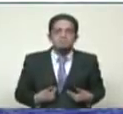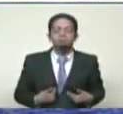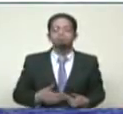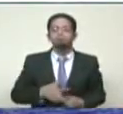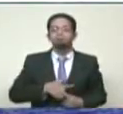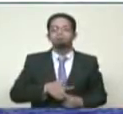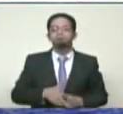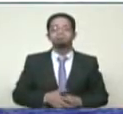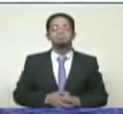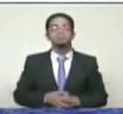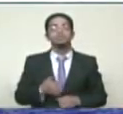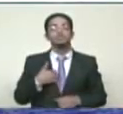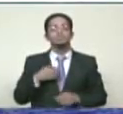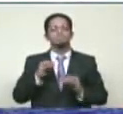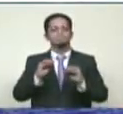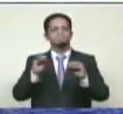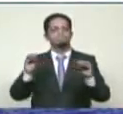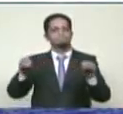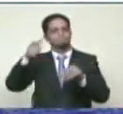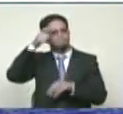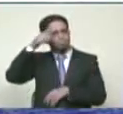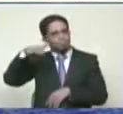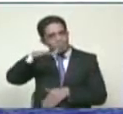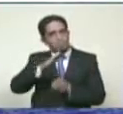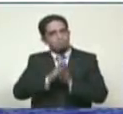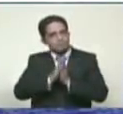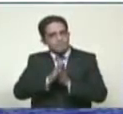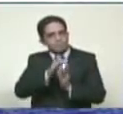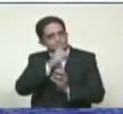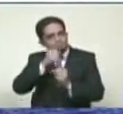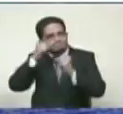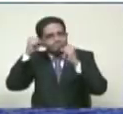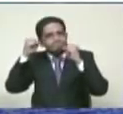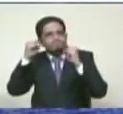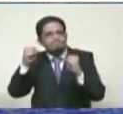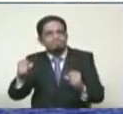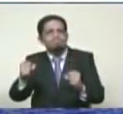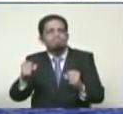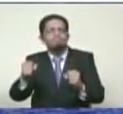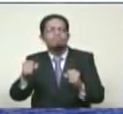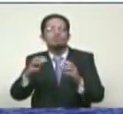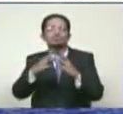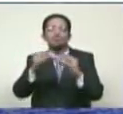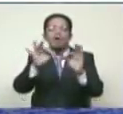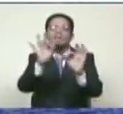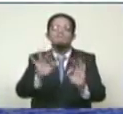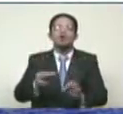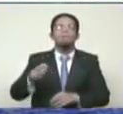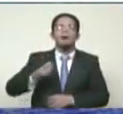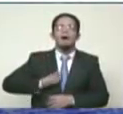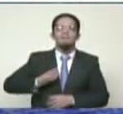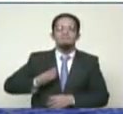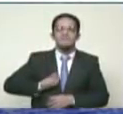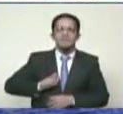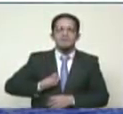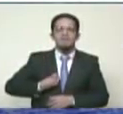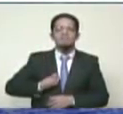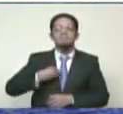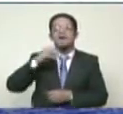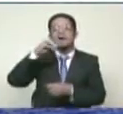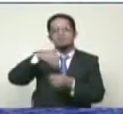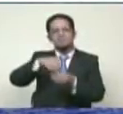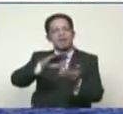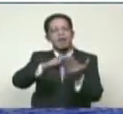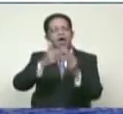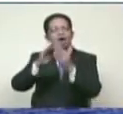Yo he llamado al pueblo a la resistencia activa en todos los planos de la vida familiar, comunitaria, de la vida